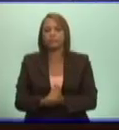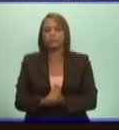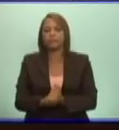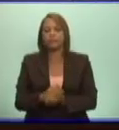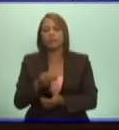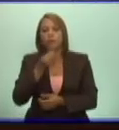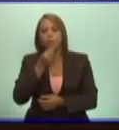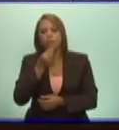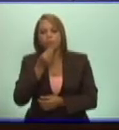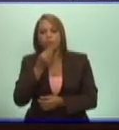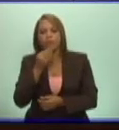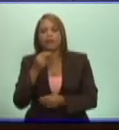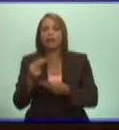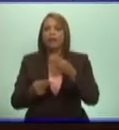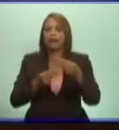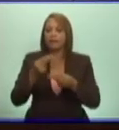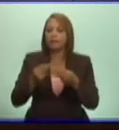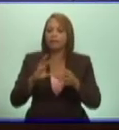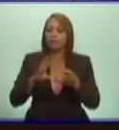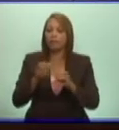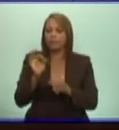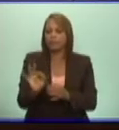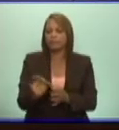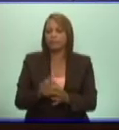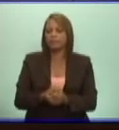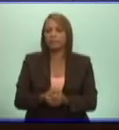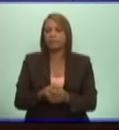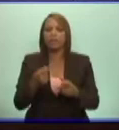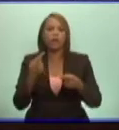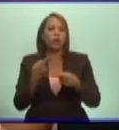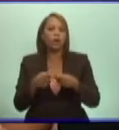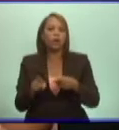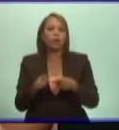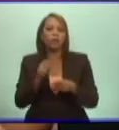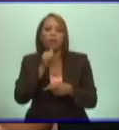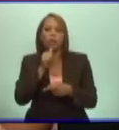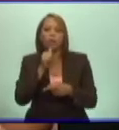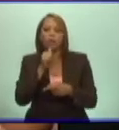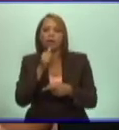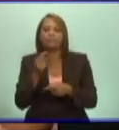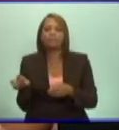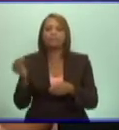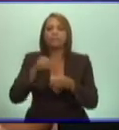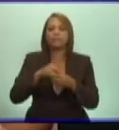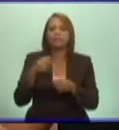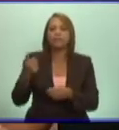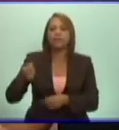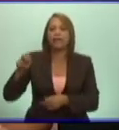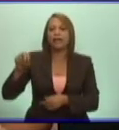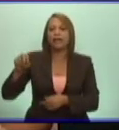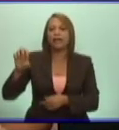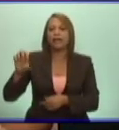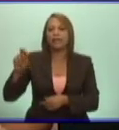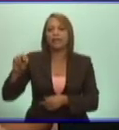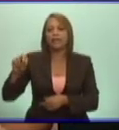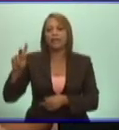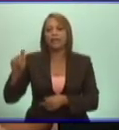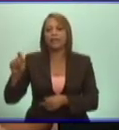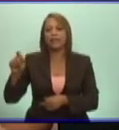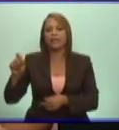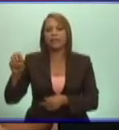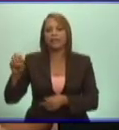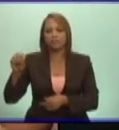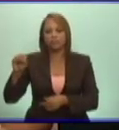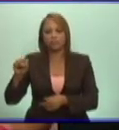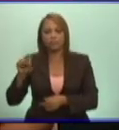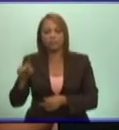la posibilidad de hacerlo también de esa manera. Otra cuestión estaba relacionada con los anexos. ¿Verdad? Si los anexos necesariamente eran